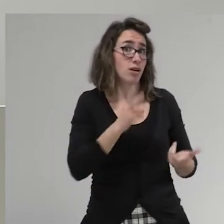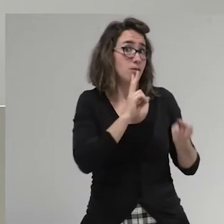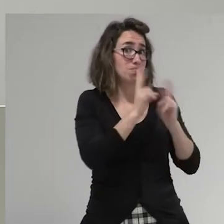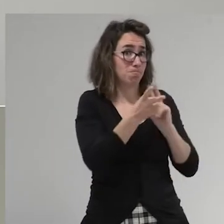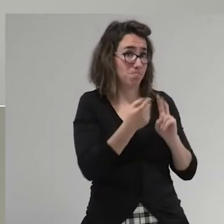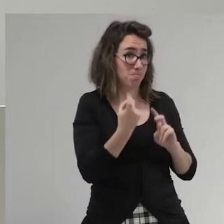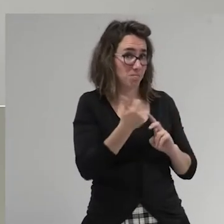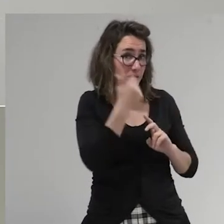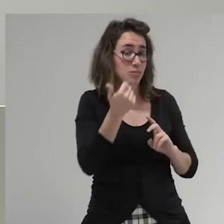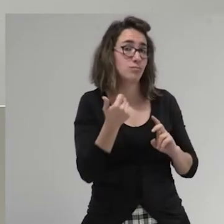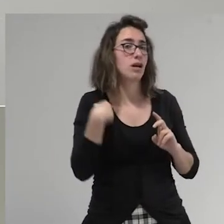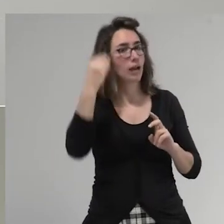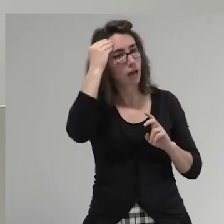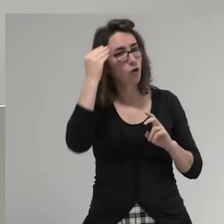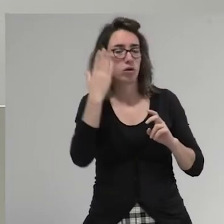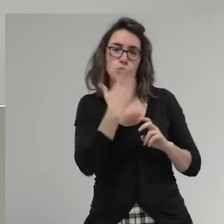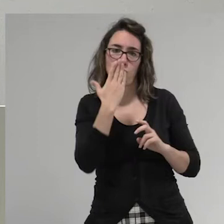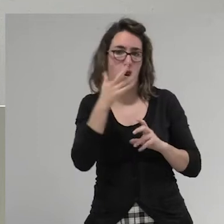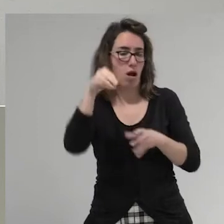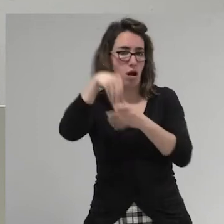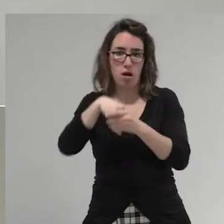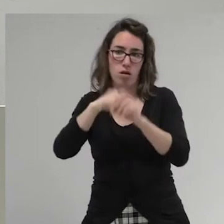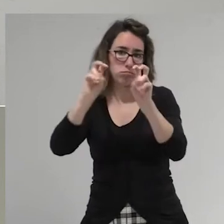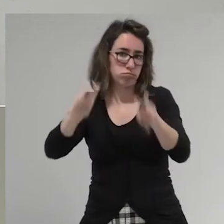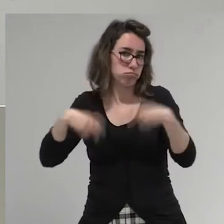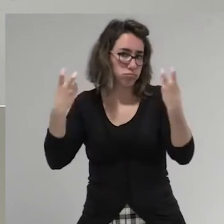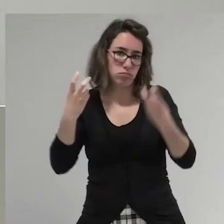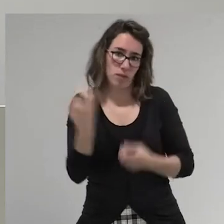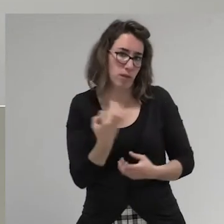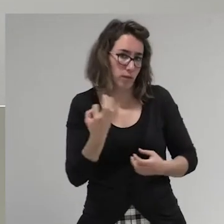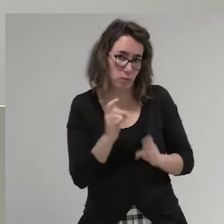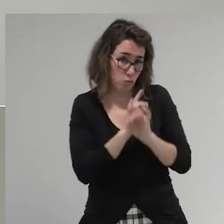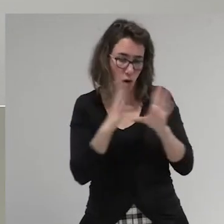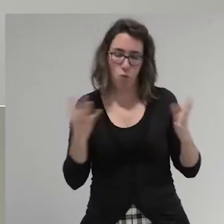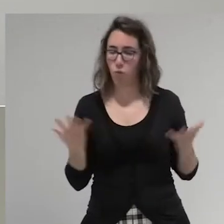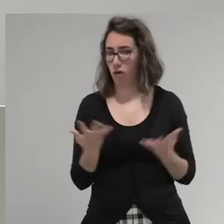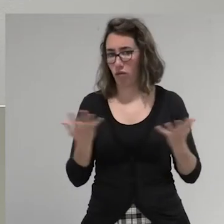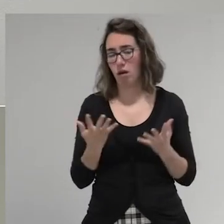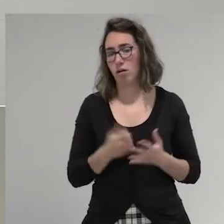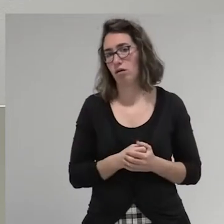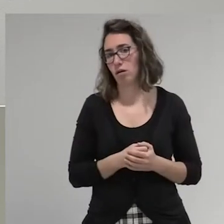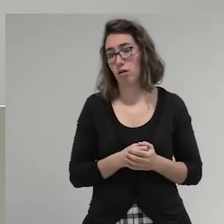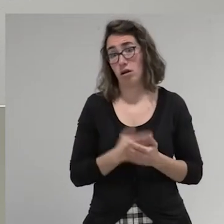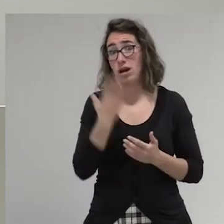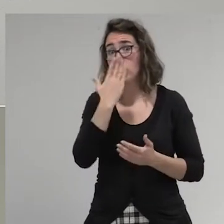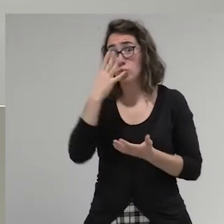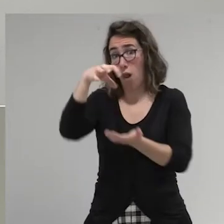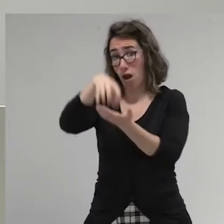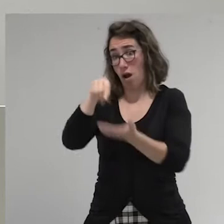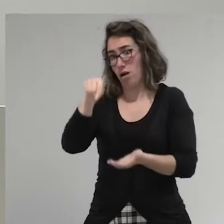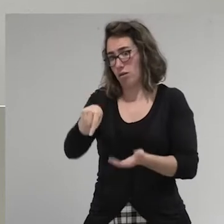cosas. La escuela, creo que la escuela hay que intervenirla gravemente, o sea, es urgente. Sí, la escuela es un